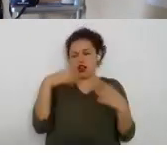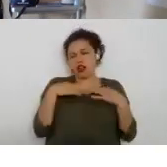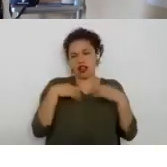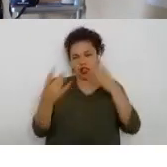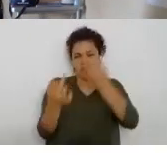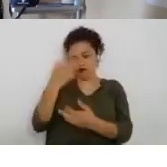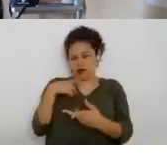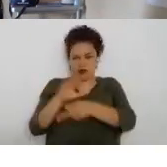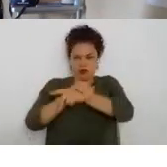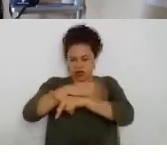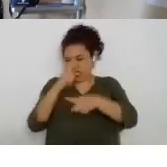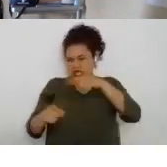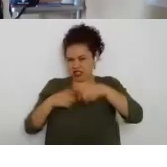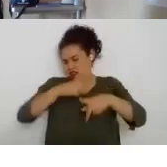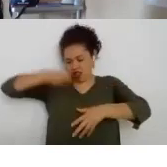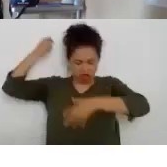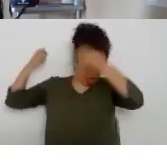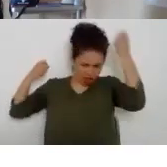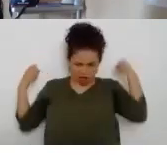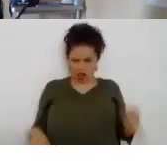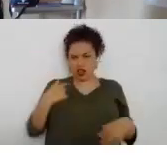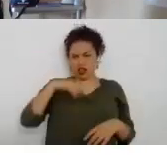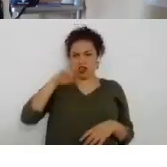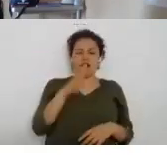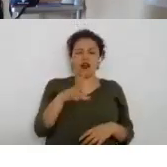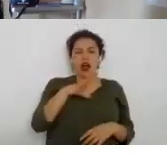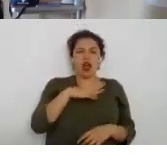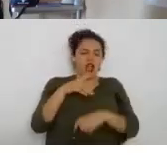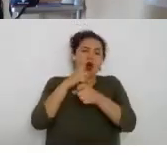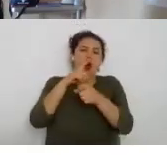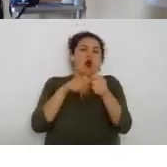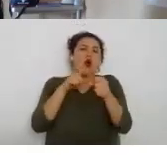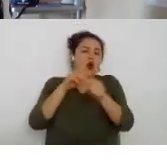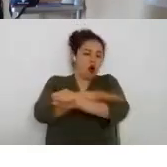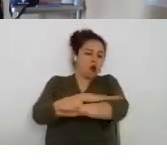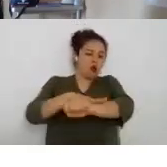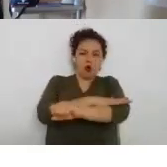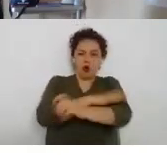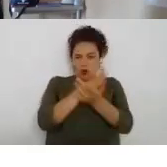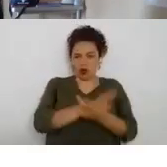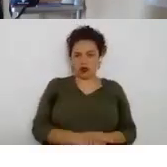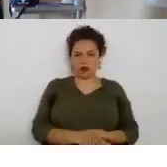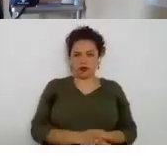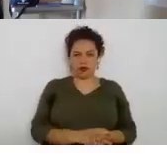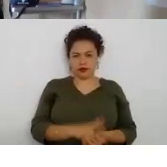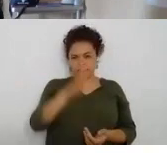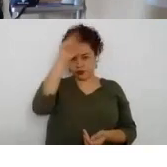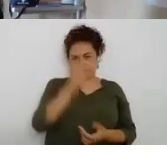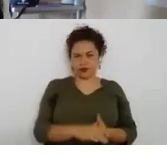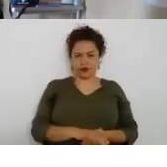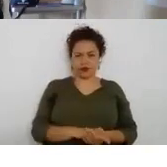la tela, y veo o noto que hay un enrojecimiento en la zona nada más. ¿De acuerdo?